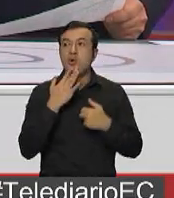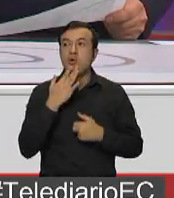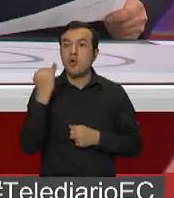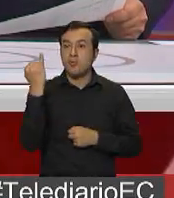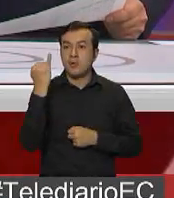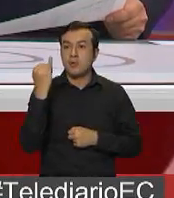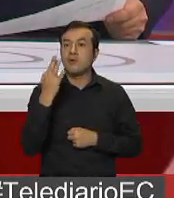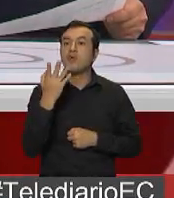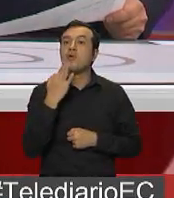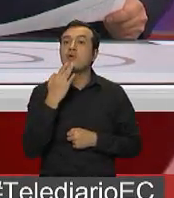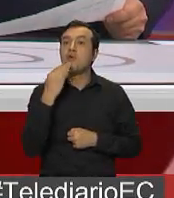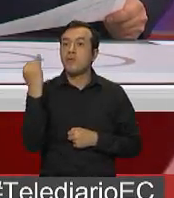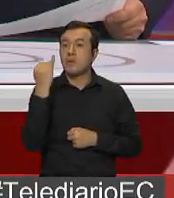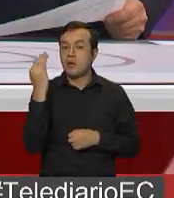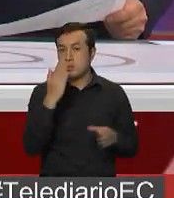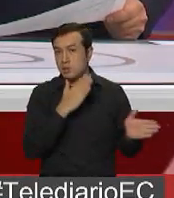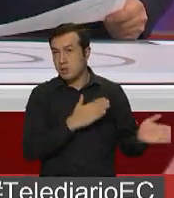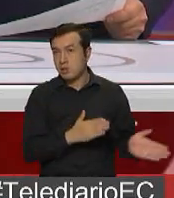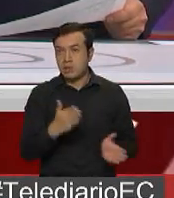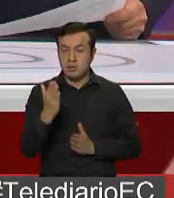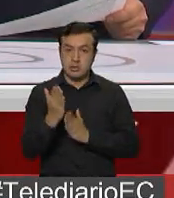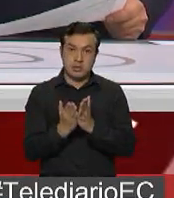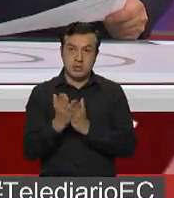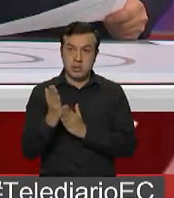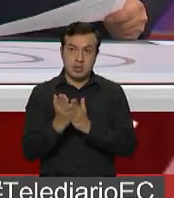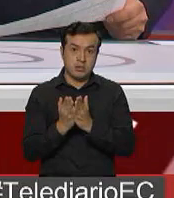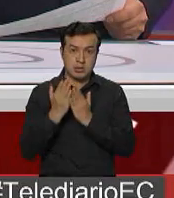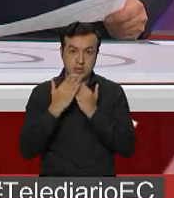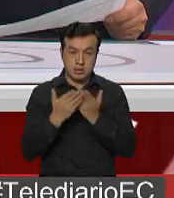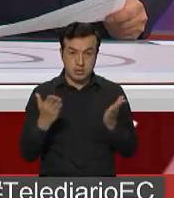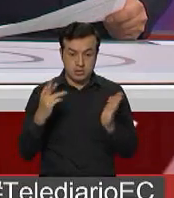¿qué posibilidad tendrán frente a los servicios del registro civil?